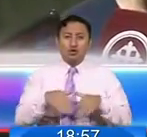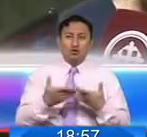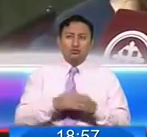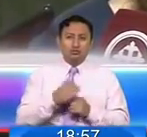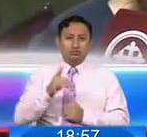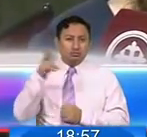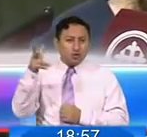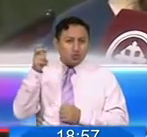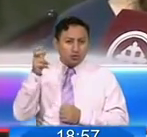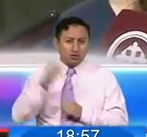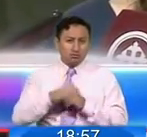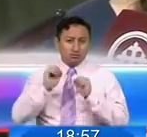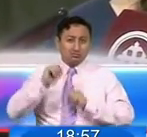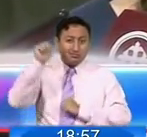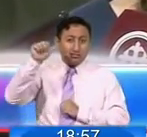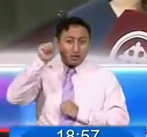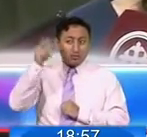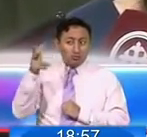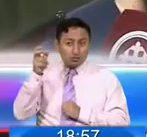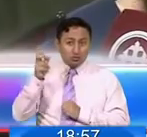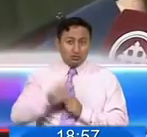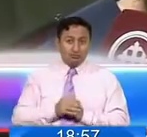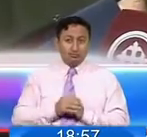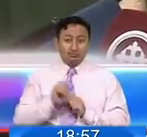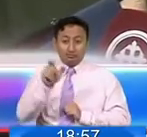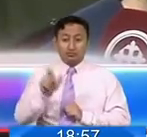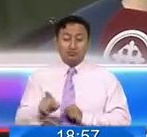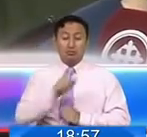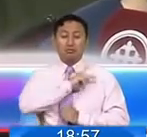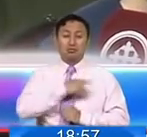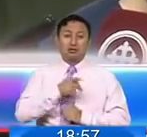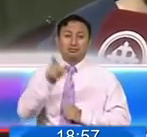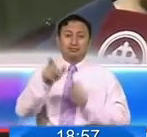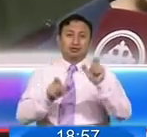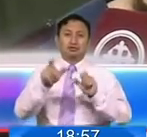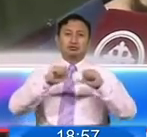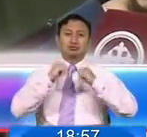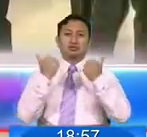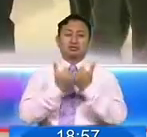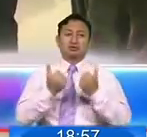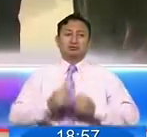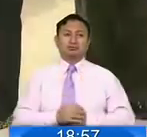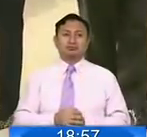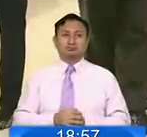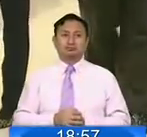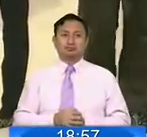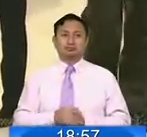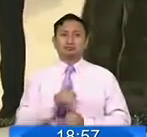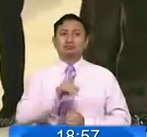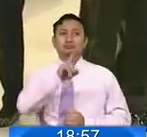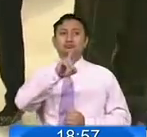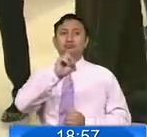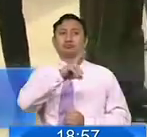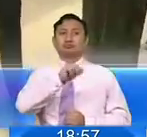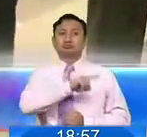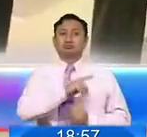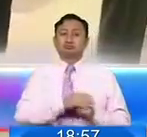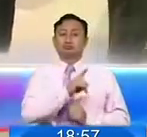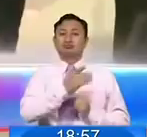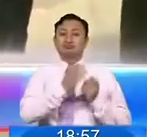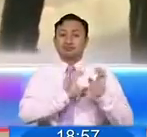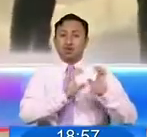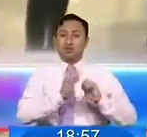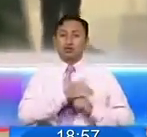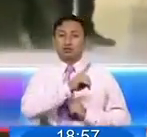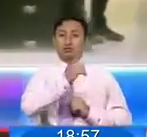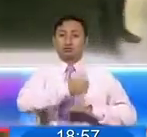mecanismos se podría estar violando la intimidad de los miembros de la Asamblea Nacional. Según Romo, las conversaciones entre